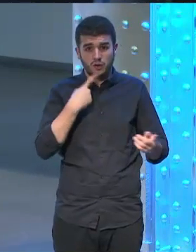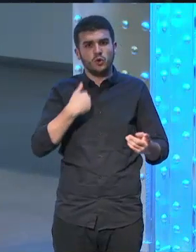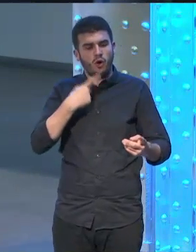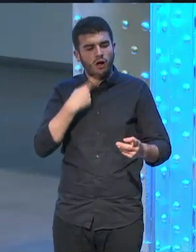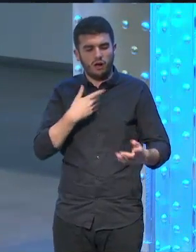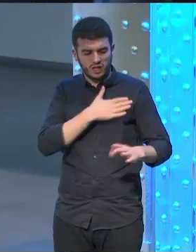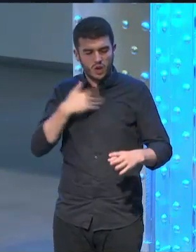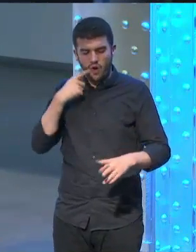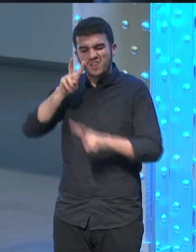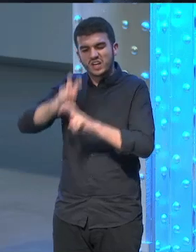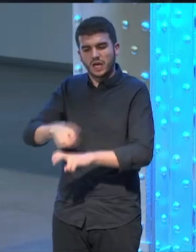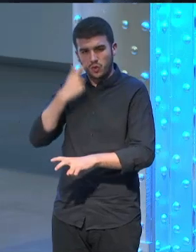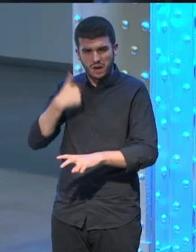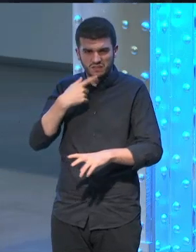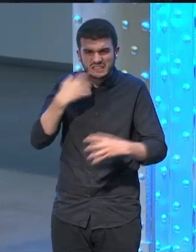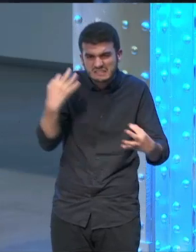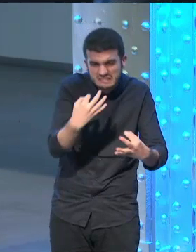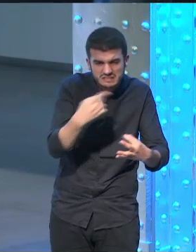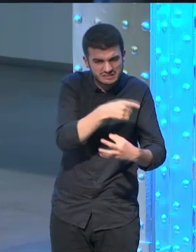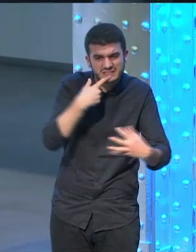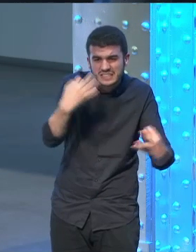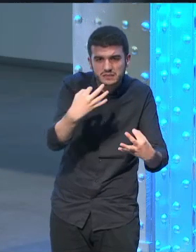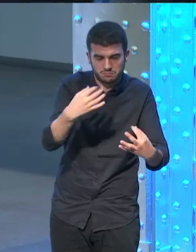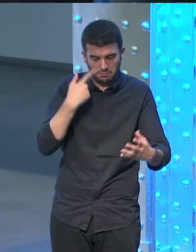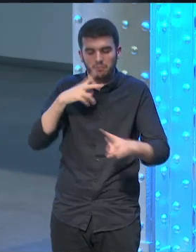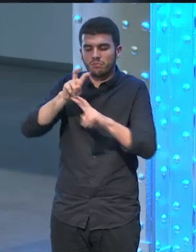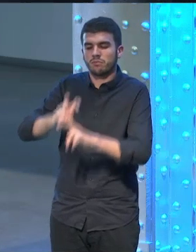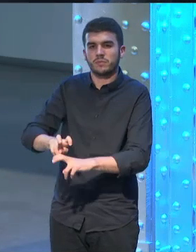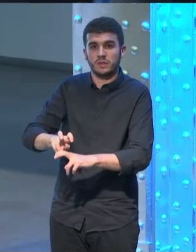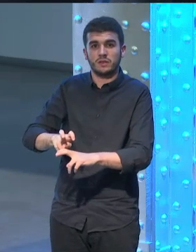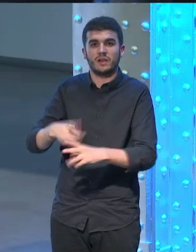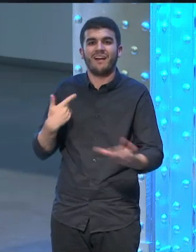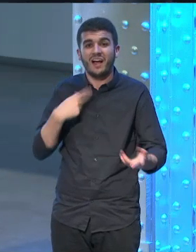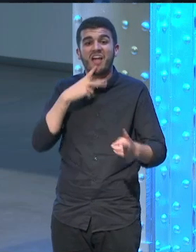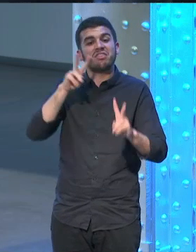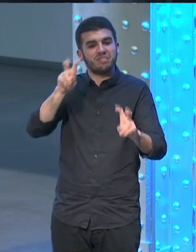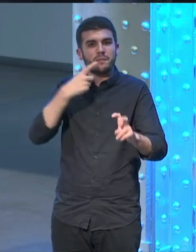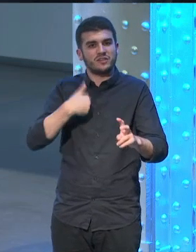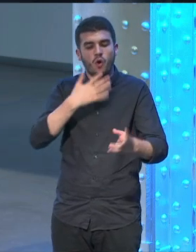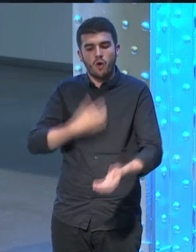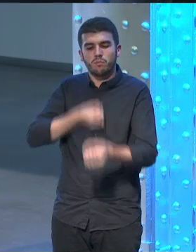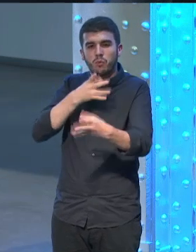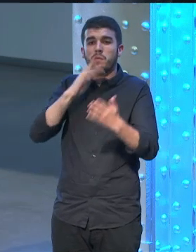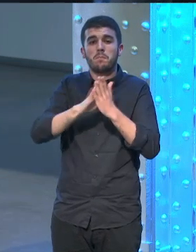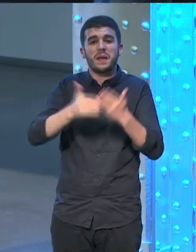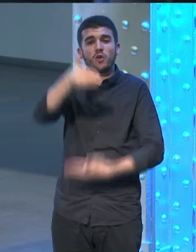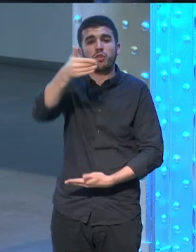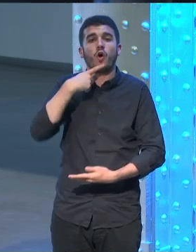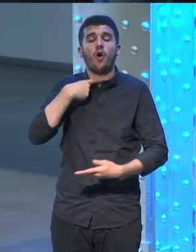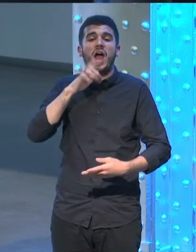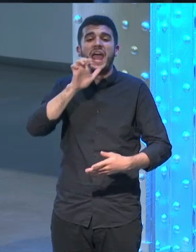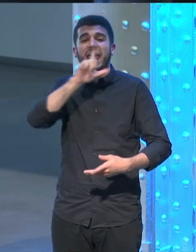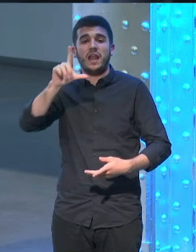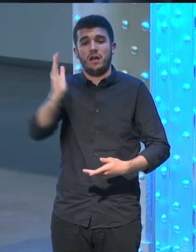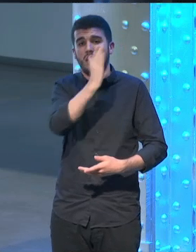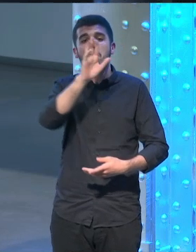investigación para saber por qué ponía encima de la mesa esto. Y se trata, lo conté en El País también, pero se trata de